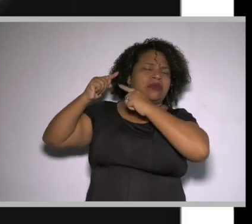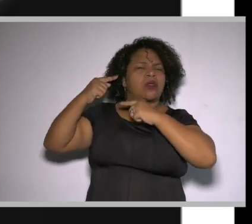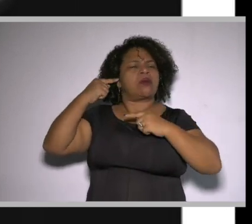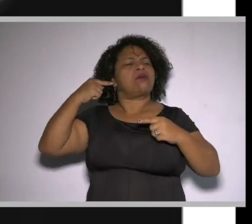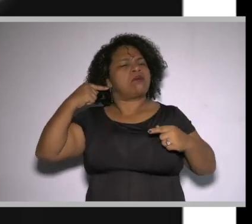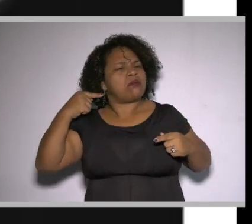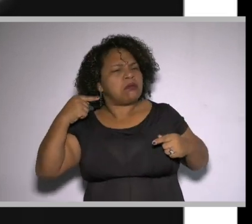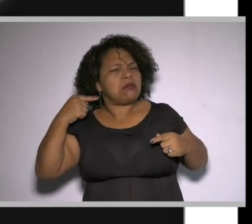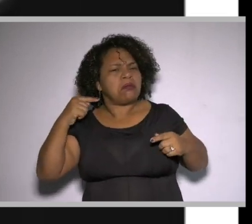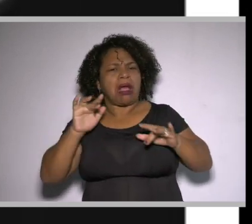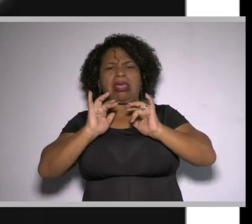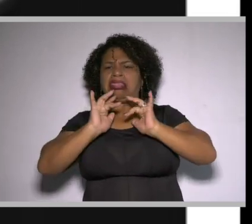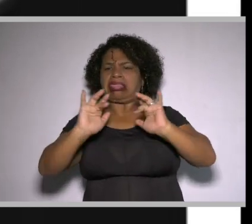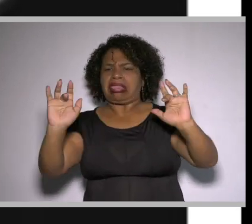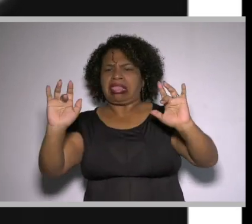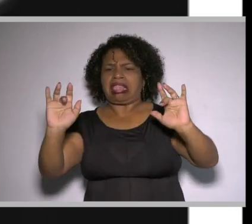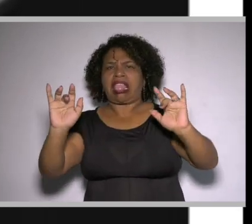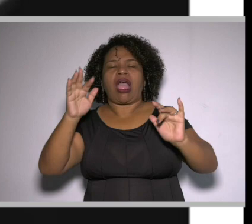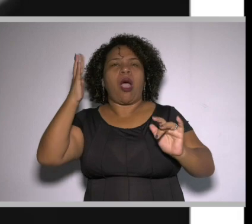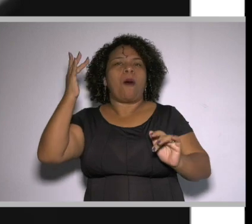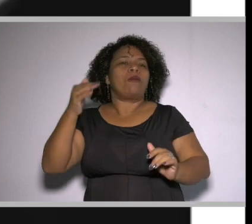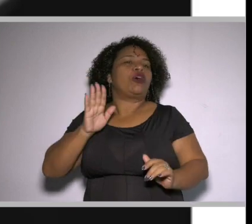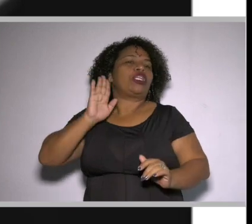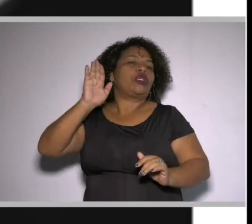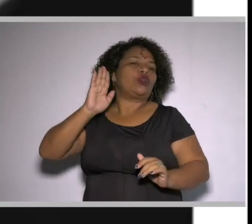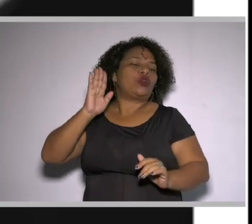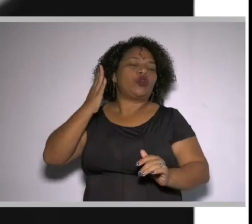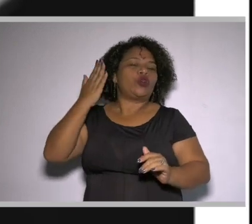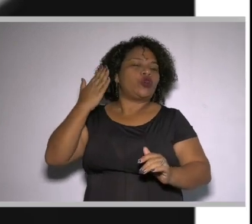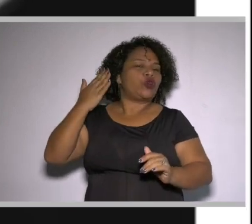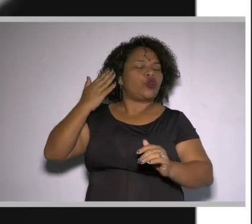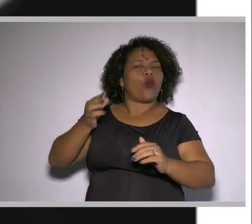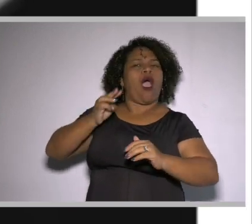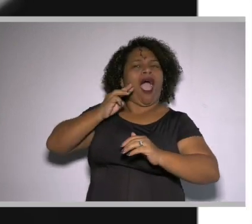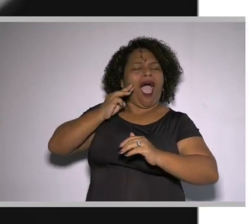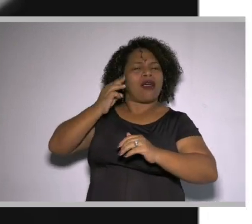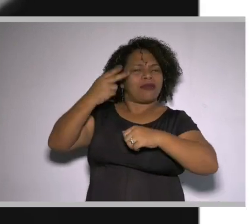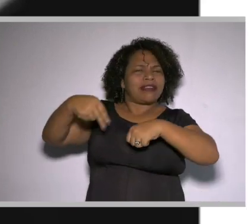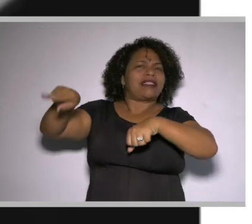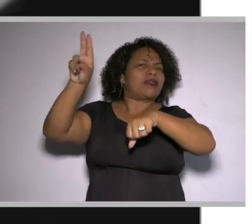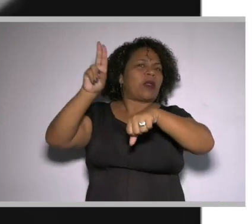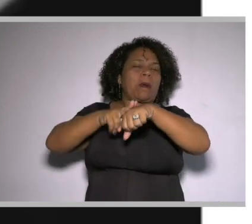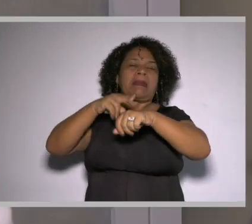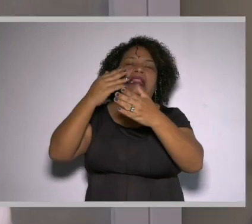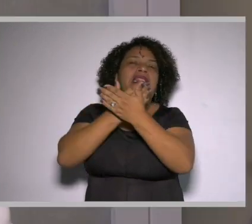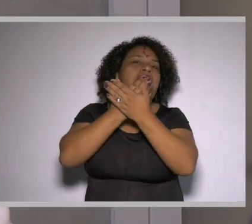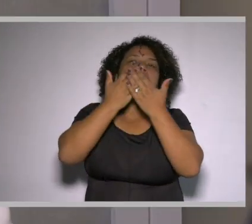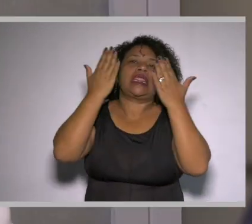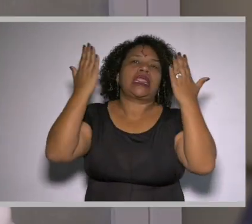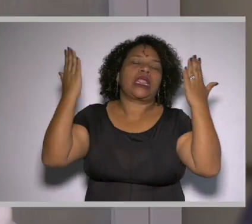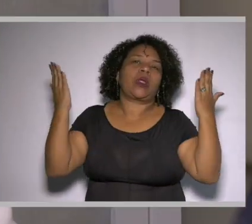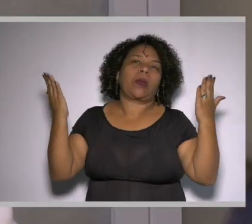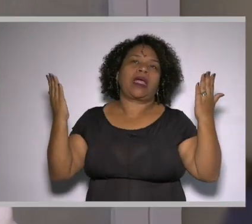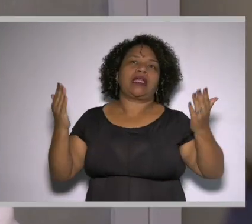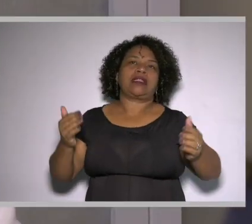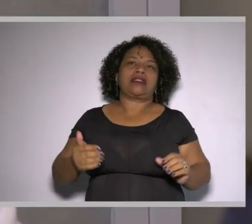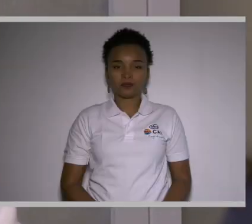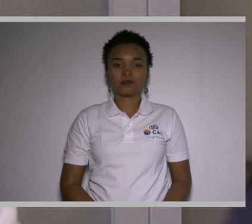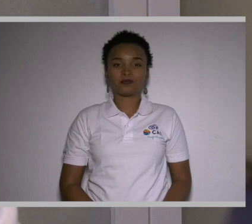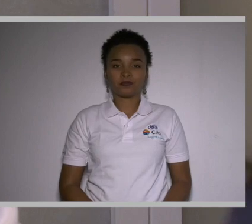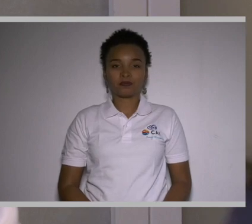observar la cantidad de adenoides y esto lo aunamos a la sintomatología del paciente. Si, por ejemplo, cuando abrimos la boca vemos que